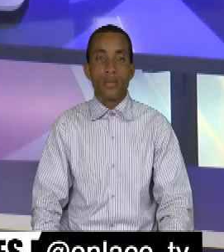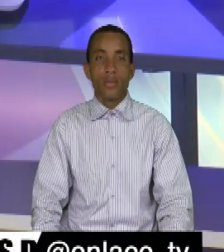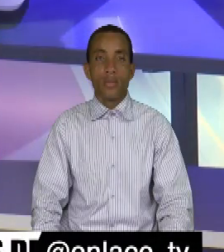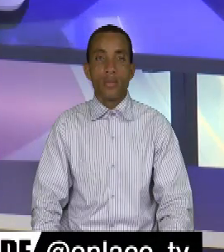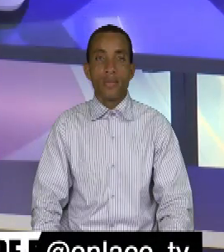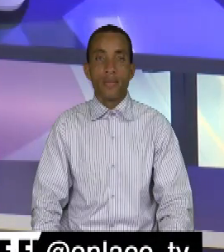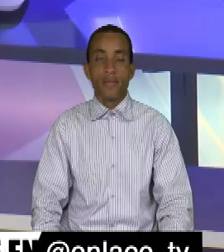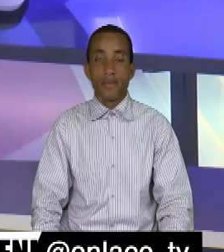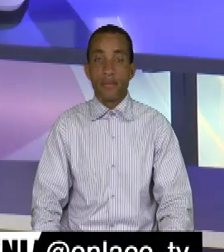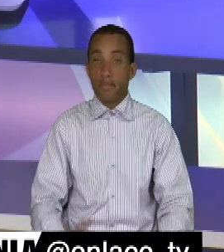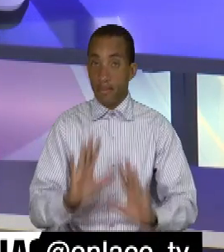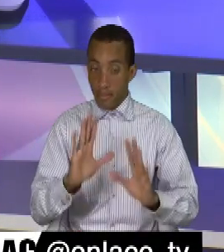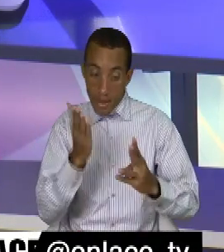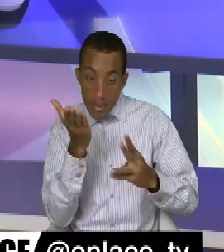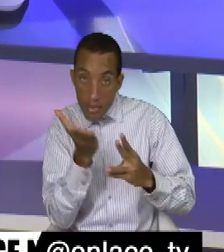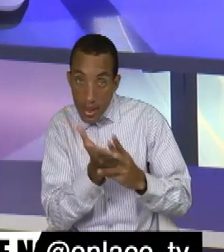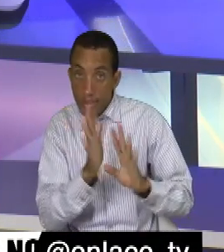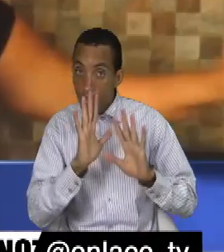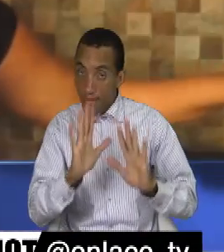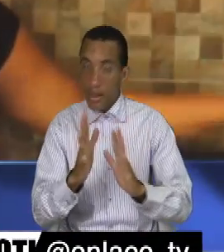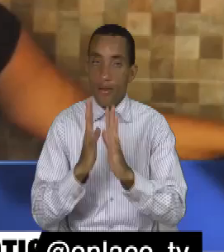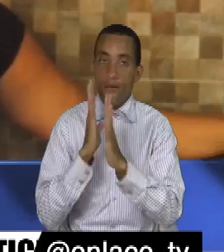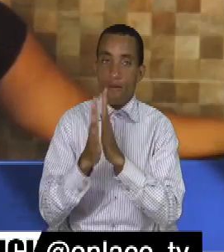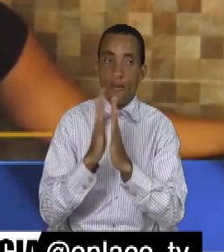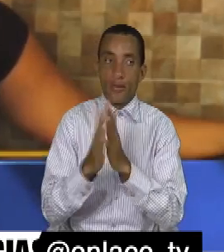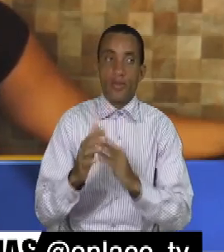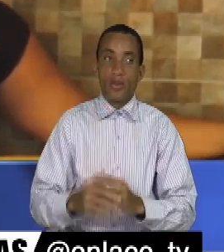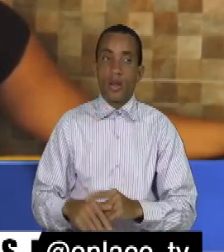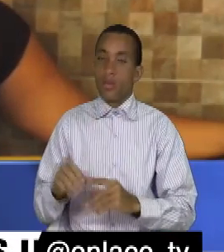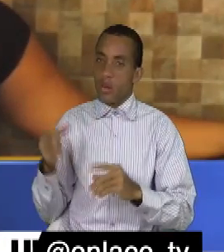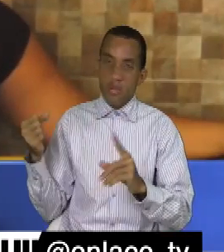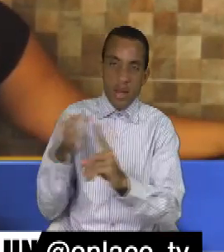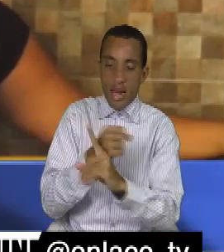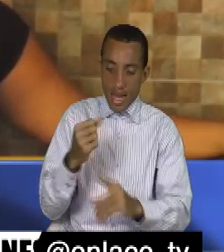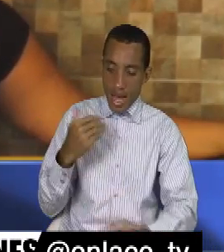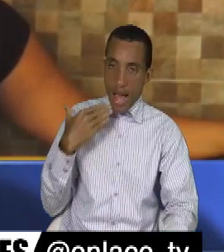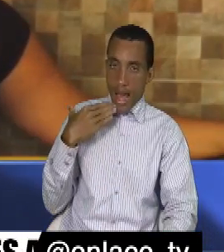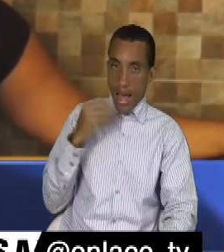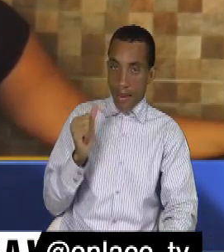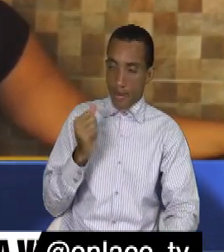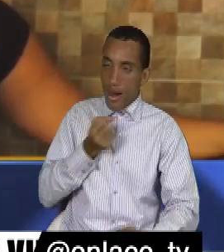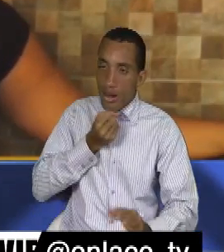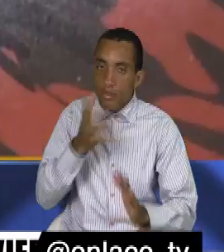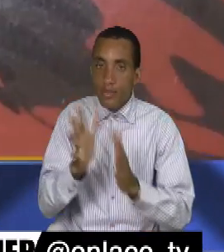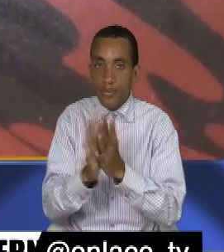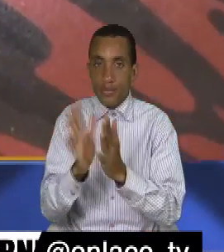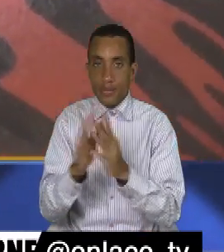Y espera el volver de la pausa e información sobre una agresión física que denuncia una mujer. Ya regresamos con más Enlace Noticias.